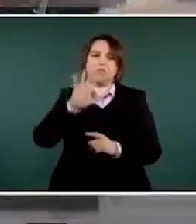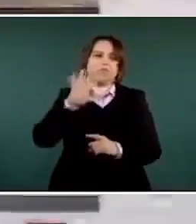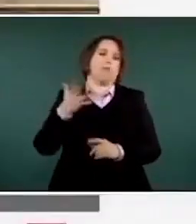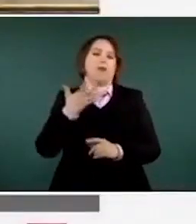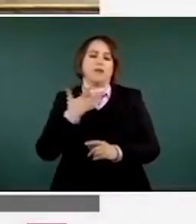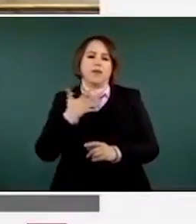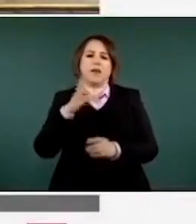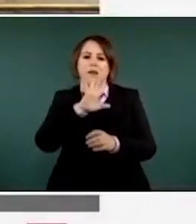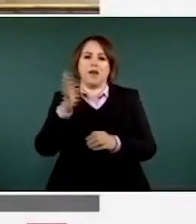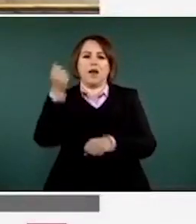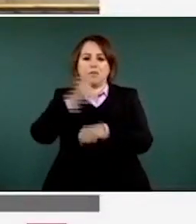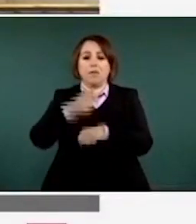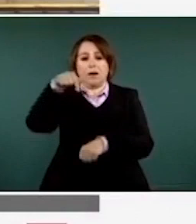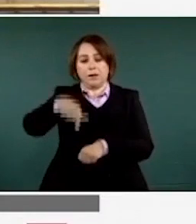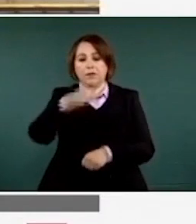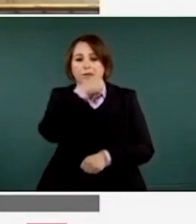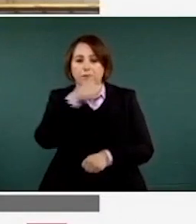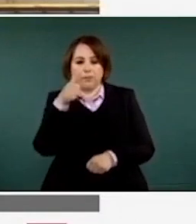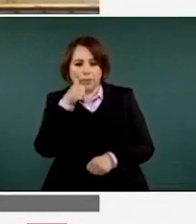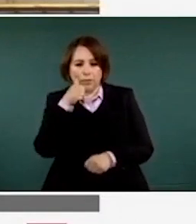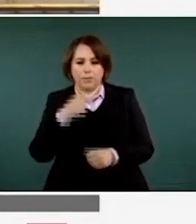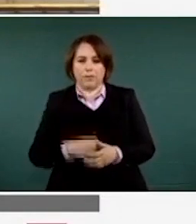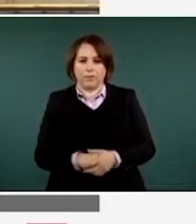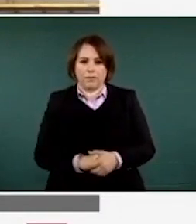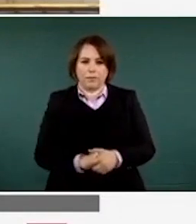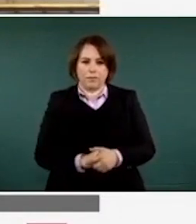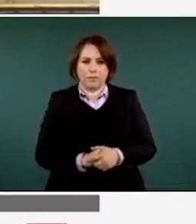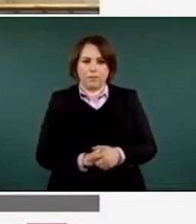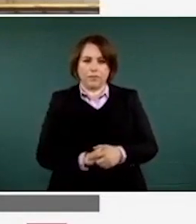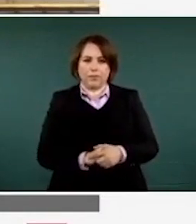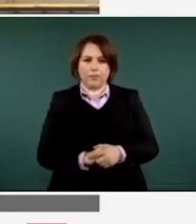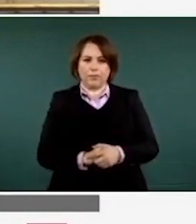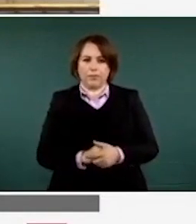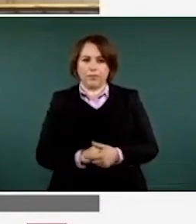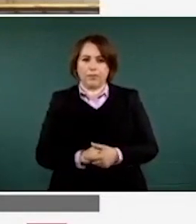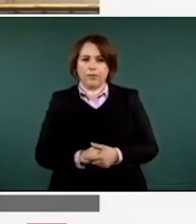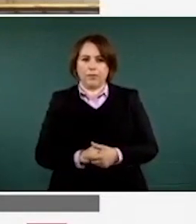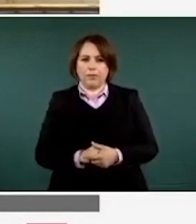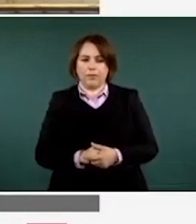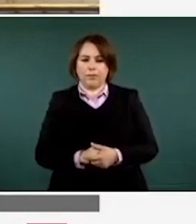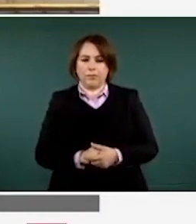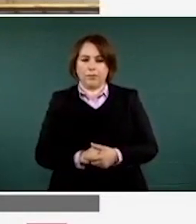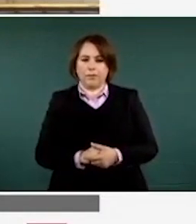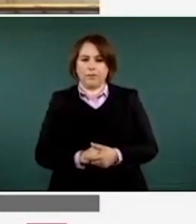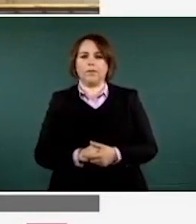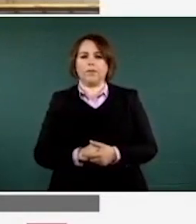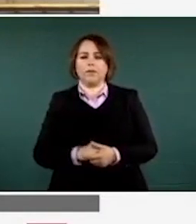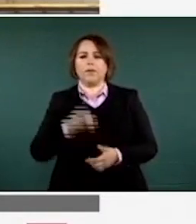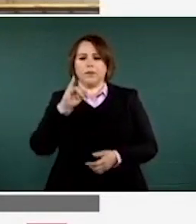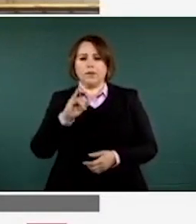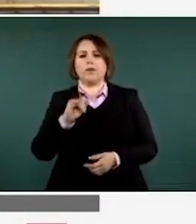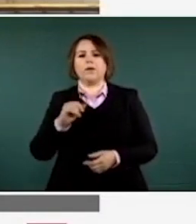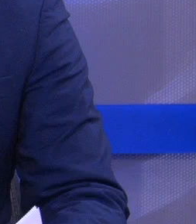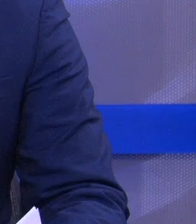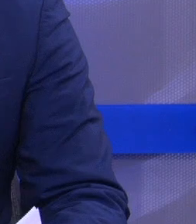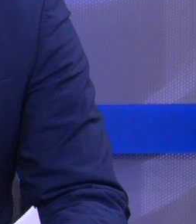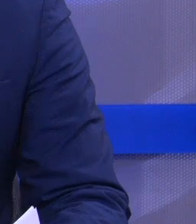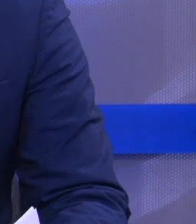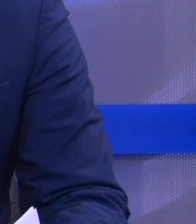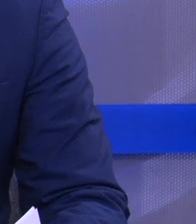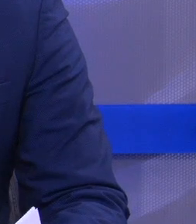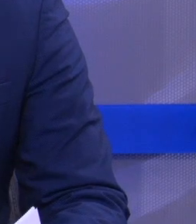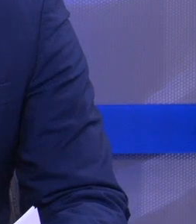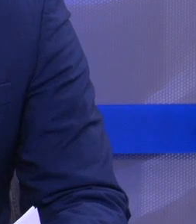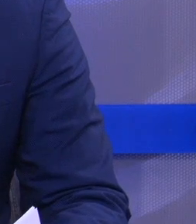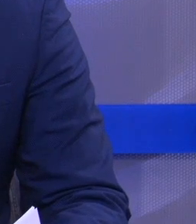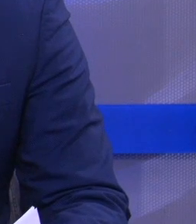las acciones de seguridad no solo en el estado de Chihuahua, sino en entidades de la región. Canal 28.